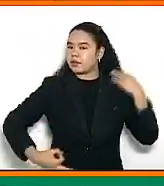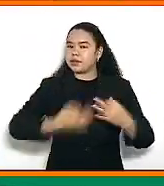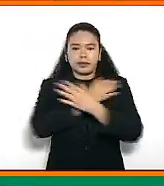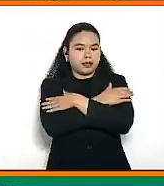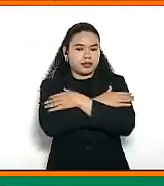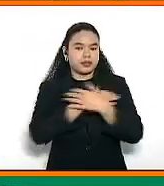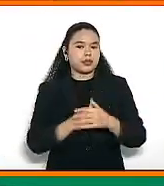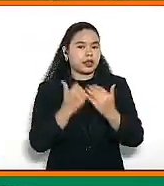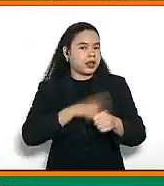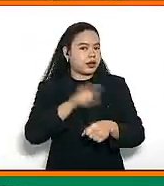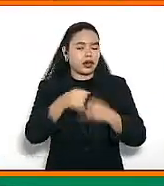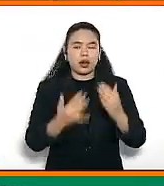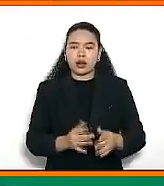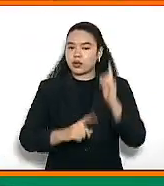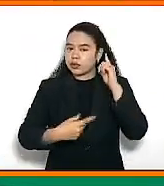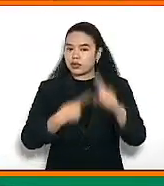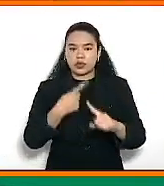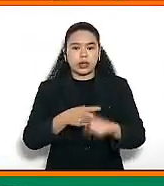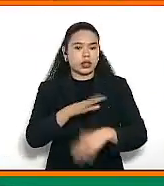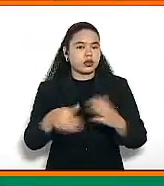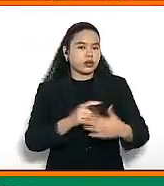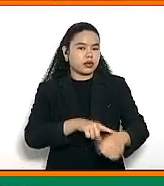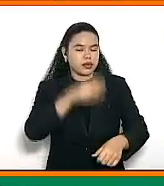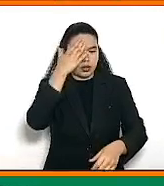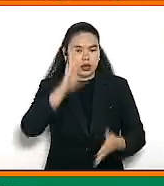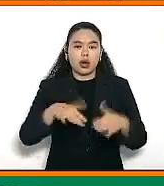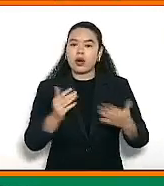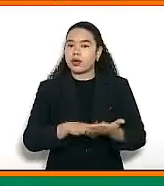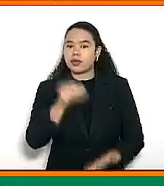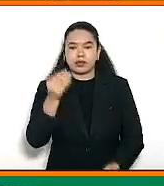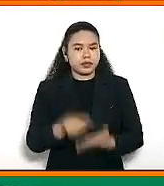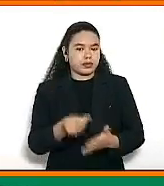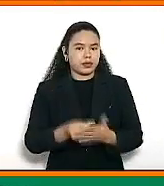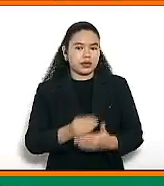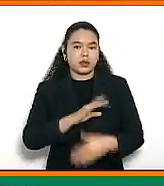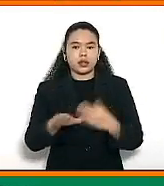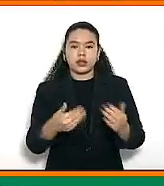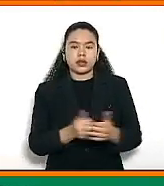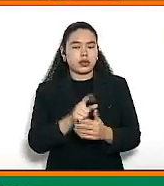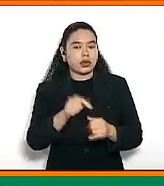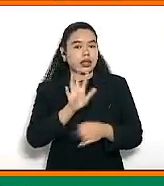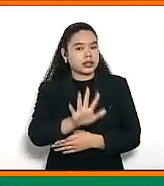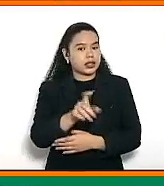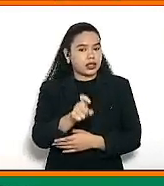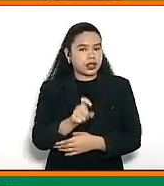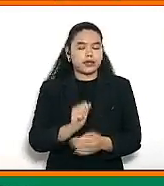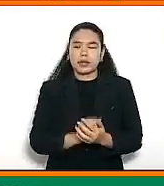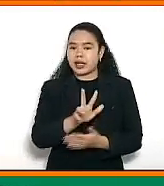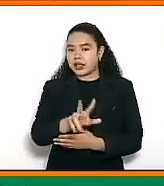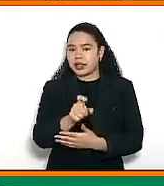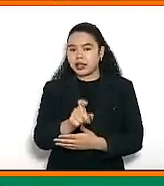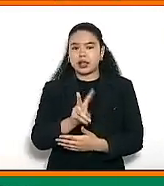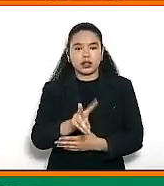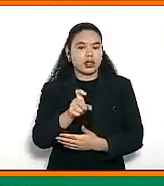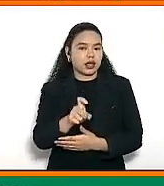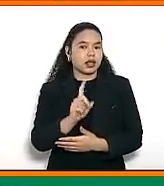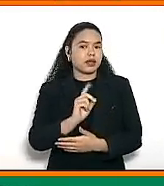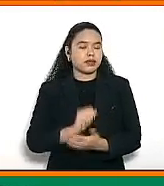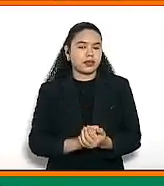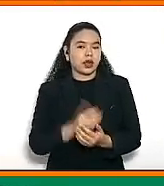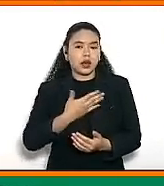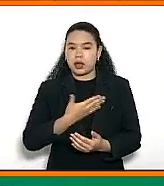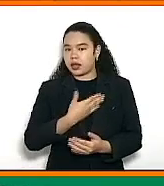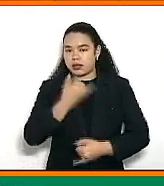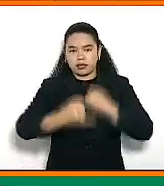felicidades, pero si eres jugador para Multi-X, llegó un momento de conocer cómo vas a multiplicar tu dinero, si será con 5X, 3X, 2X o